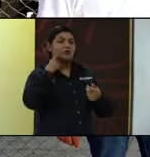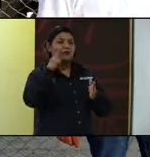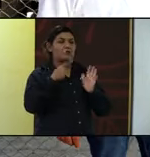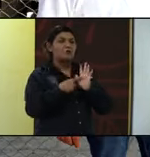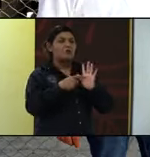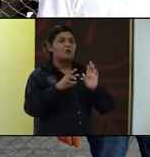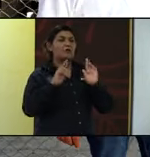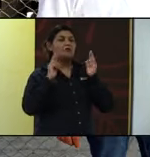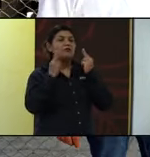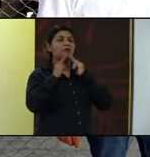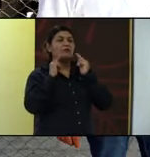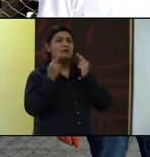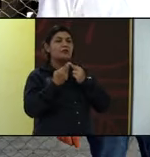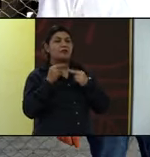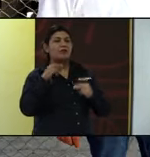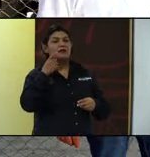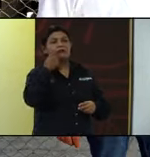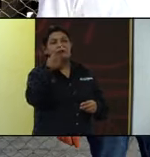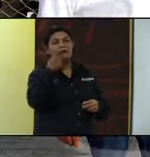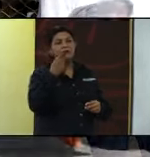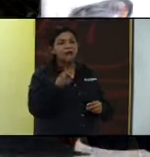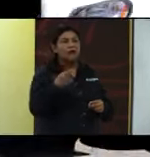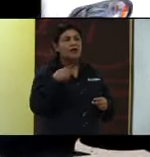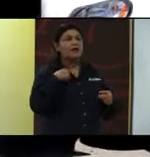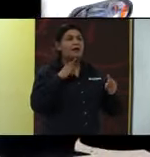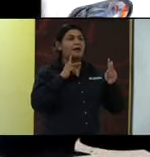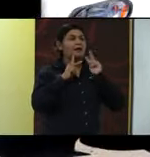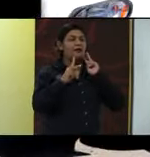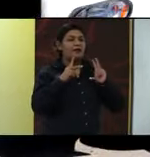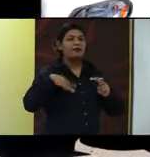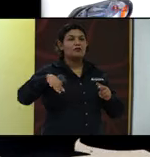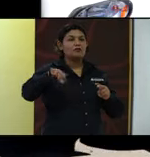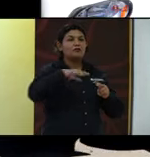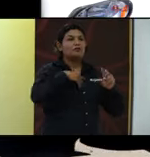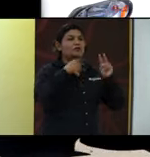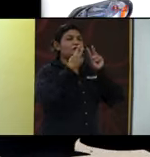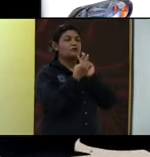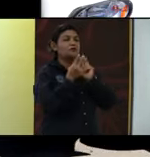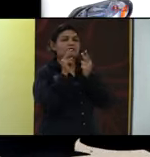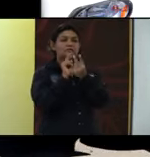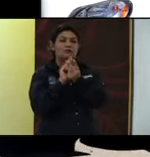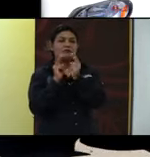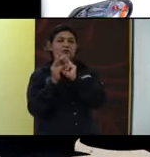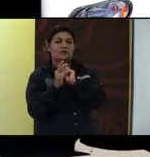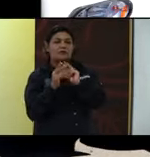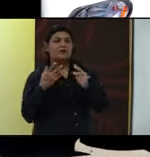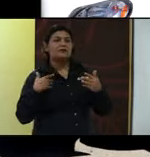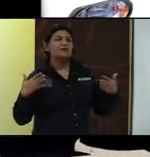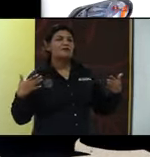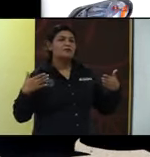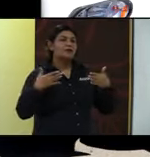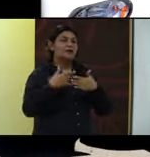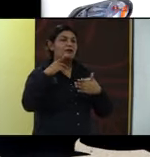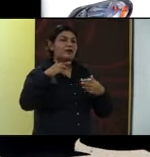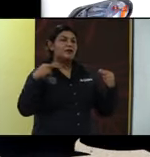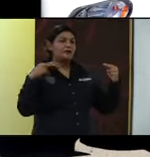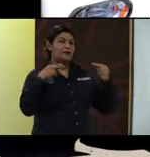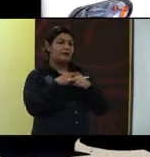el bloqueo y quiero decirles que hablé con los vecinos que estaban atravesados en la